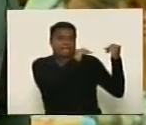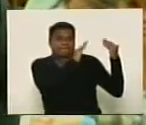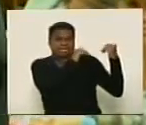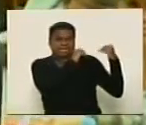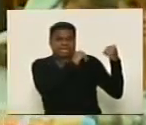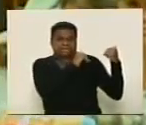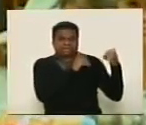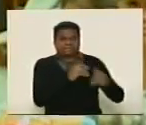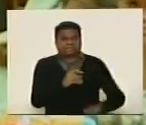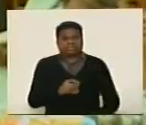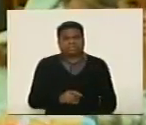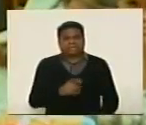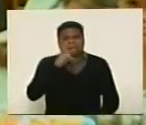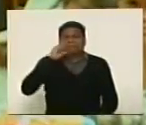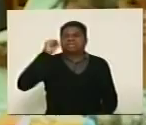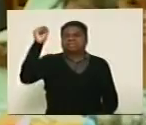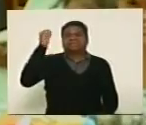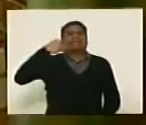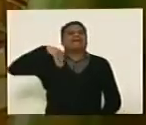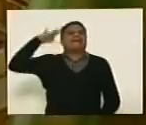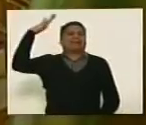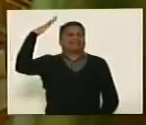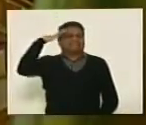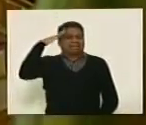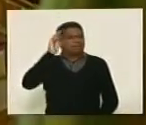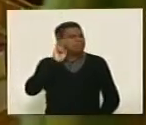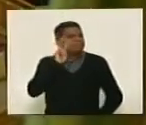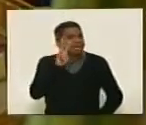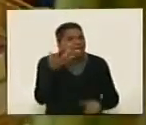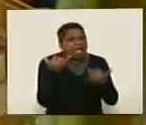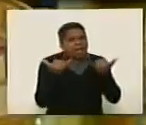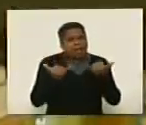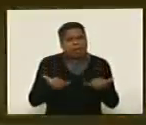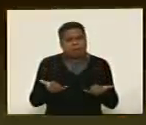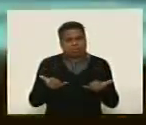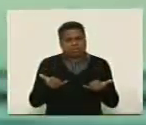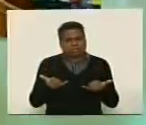Maduro, hay que reconocerla. Fíjese usted que